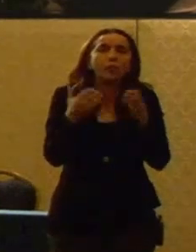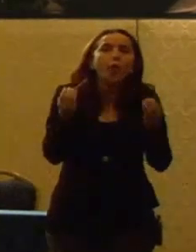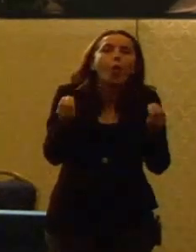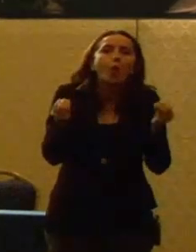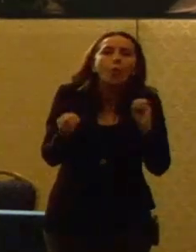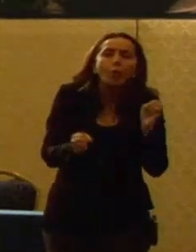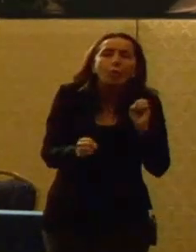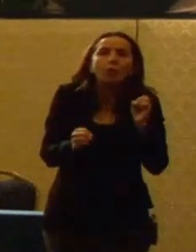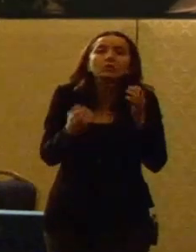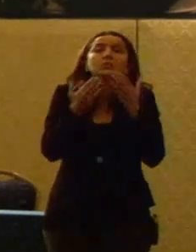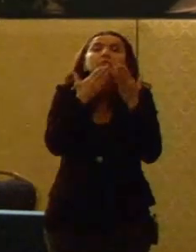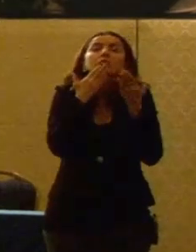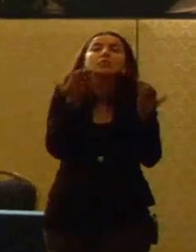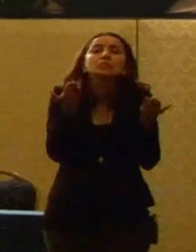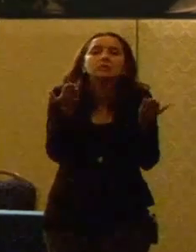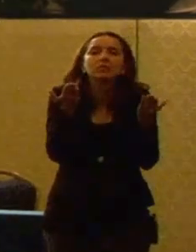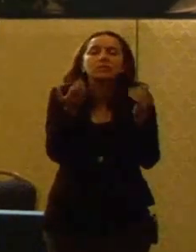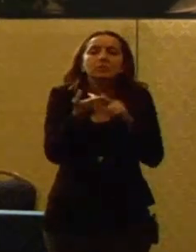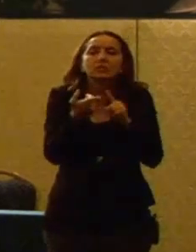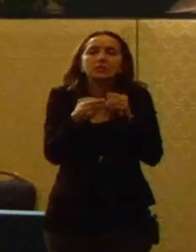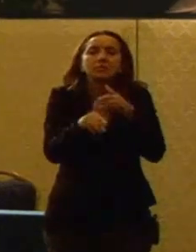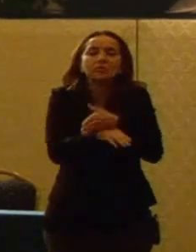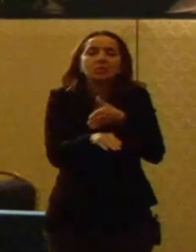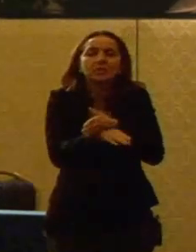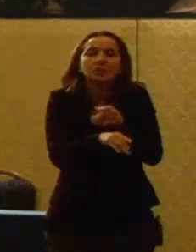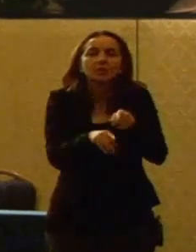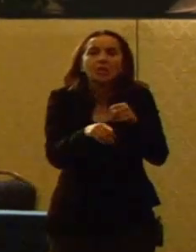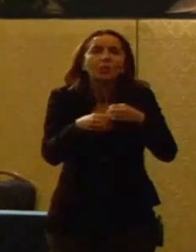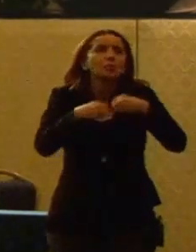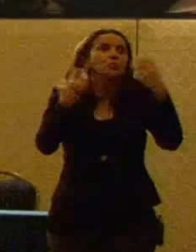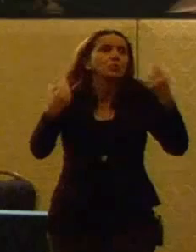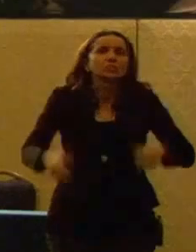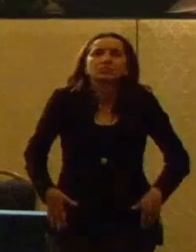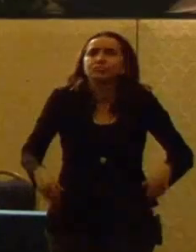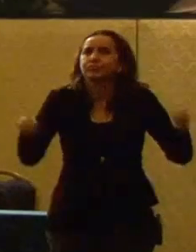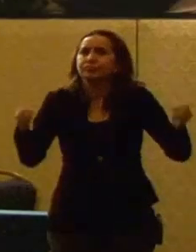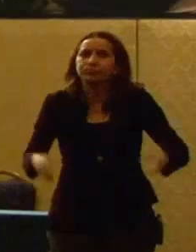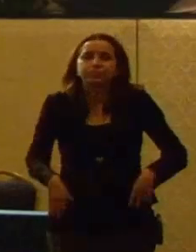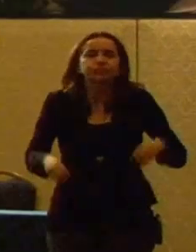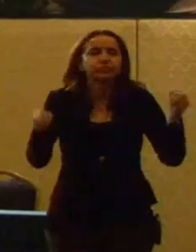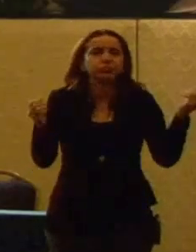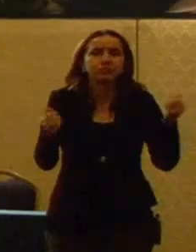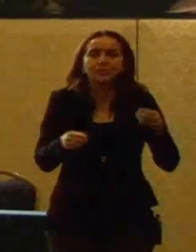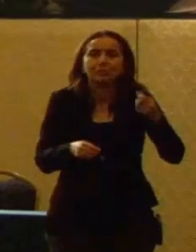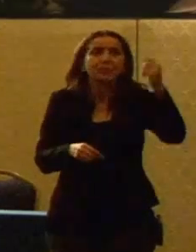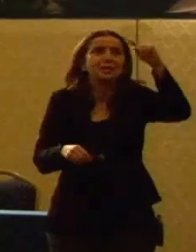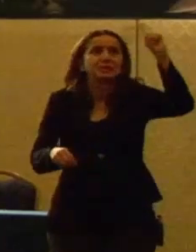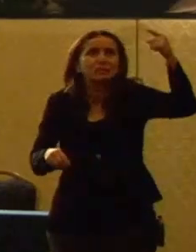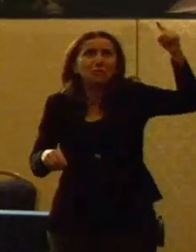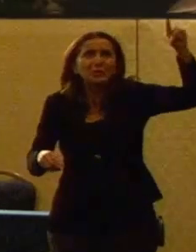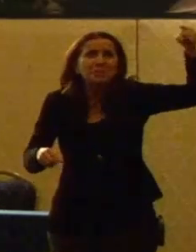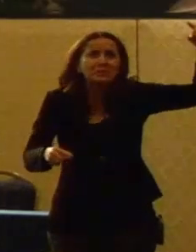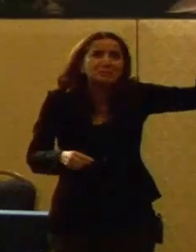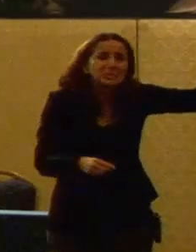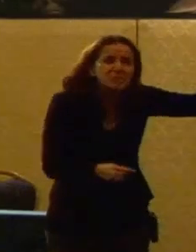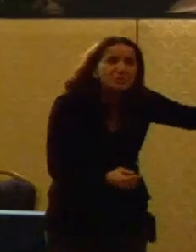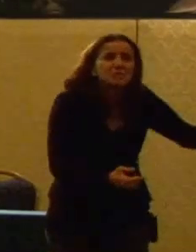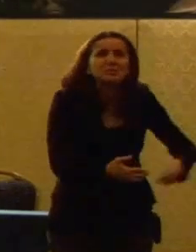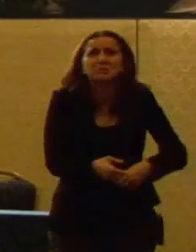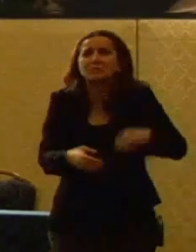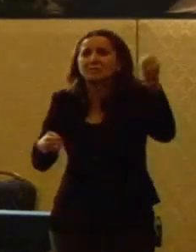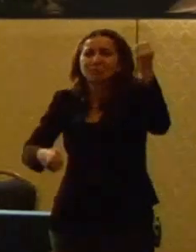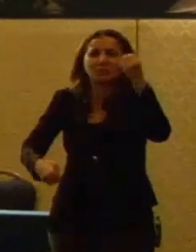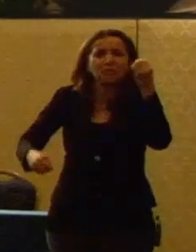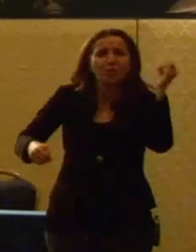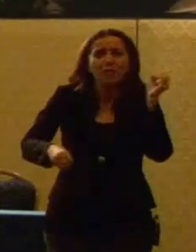o cómo proyectamos, porque al final estamos hablando de gastarnos muchos más, podría ser muchos más millones, ¿no? Levantar un muro de protección de